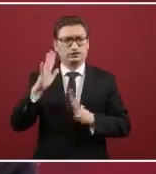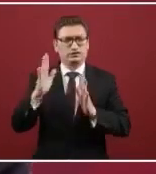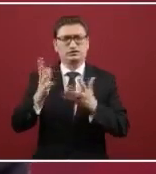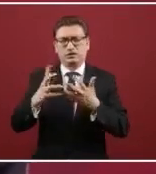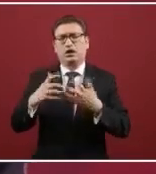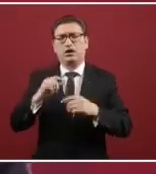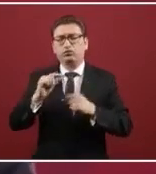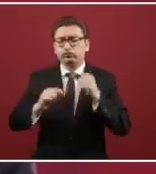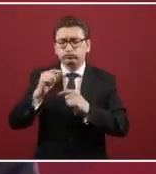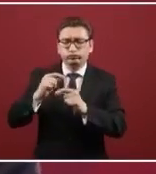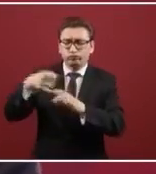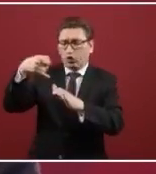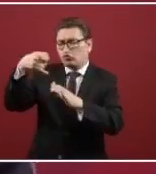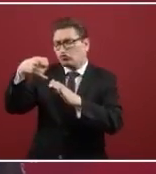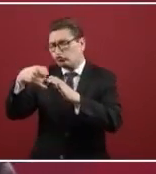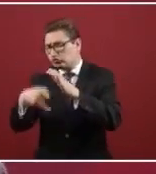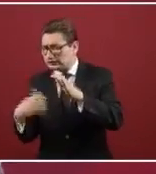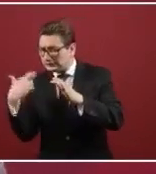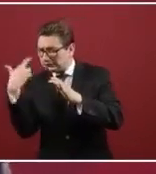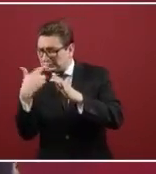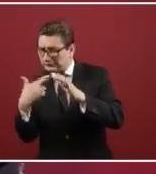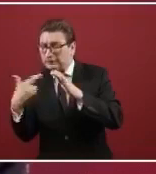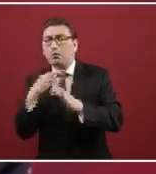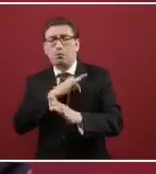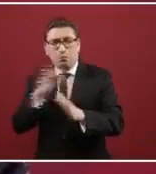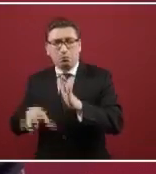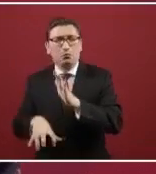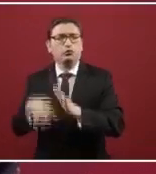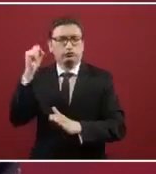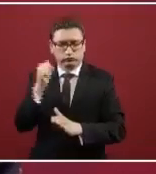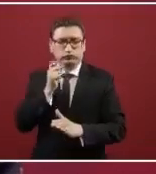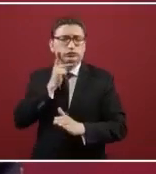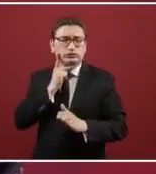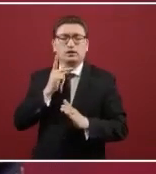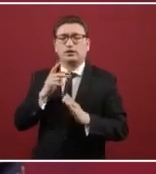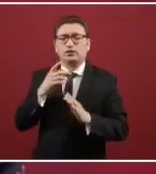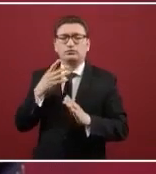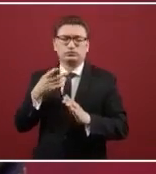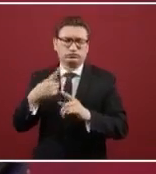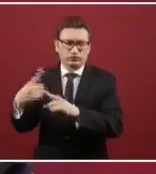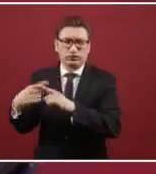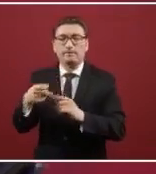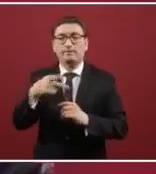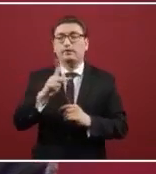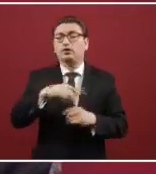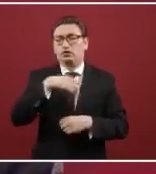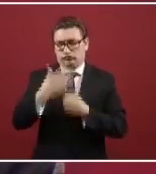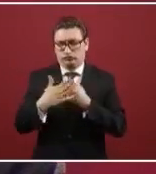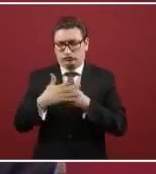avanzado el trabajo exploratorio. De todas maneras, vamos a presentar un informe. Yo tengo que